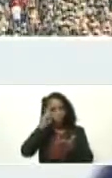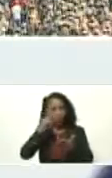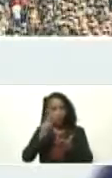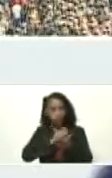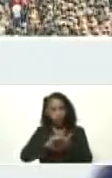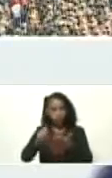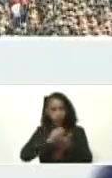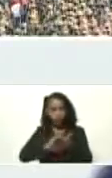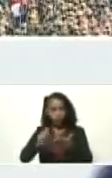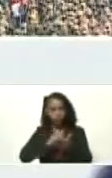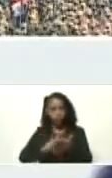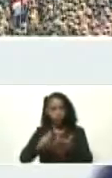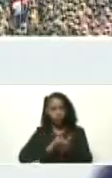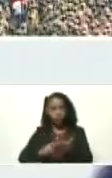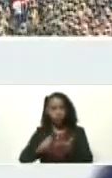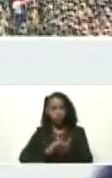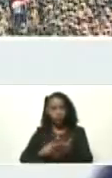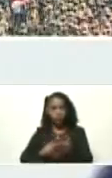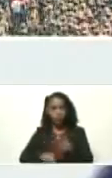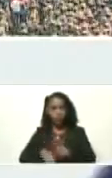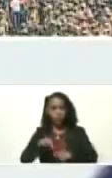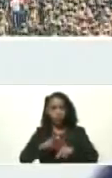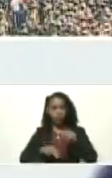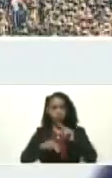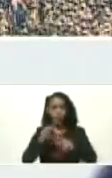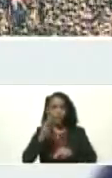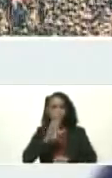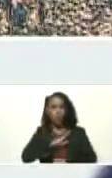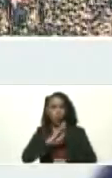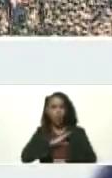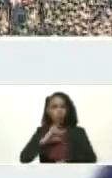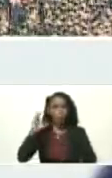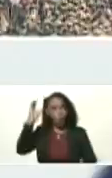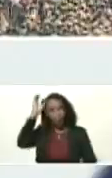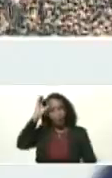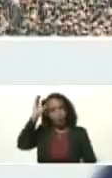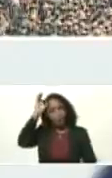escribir, a construir su propia conciencia.